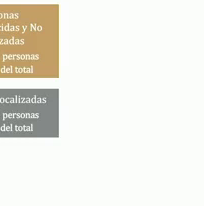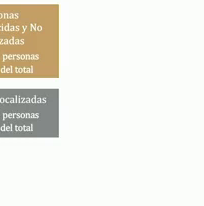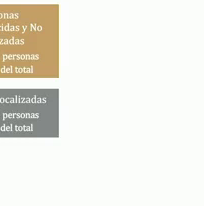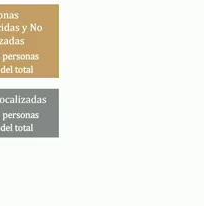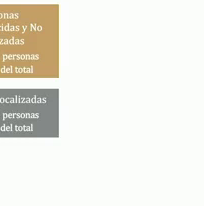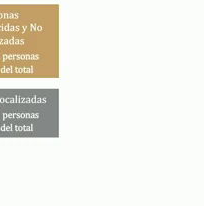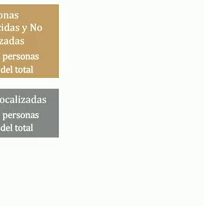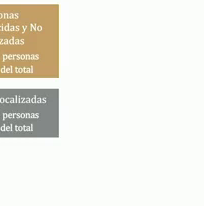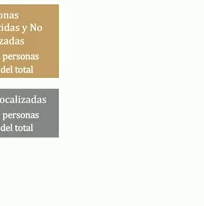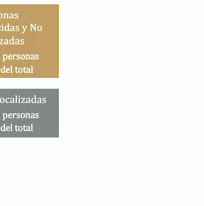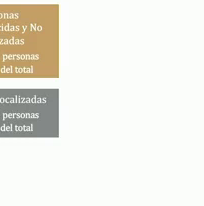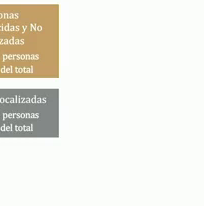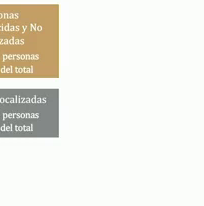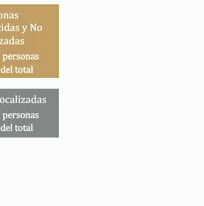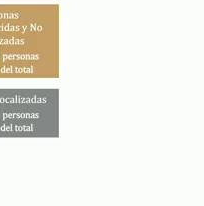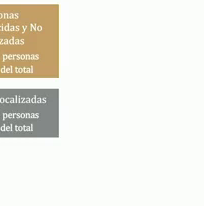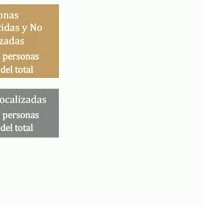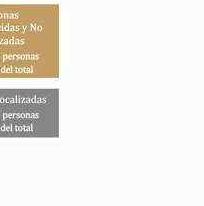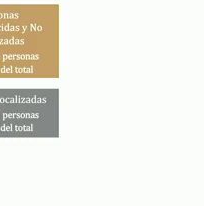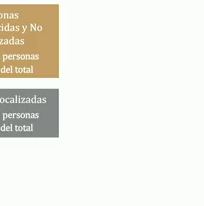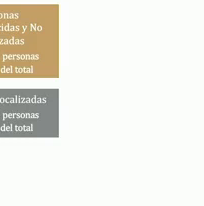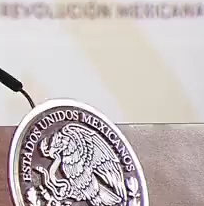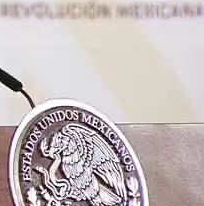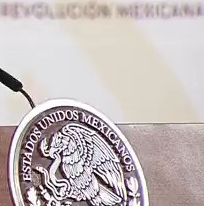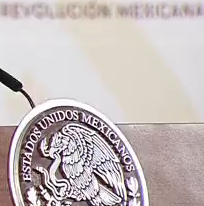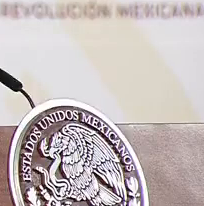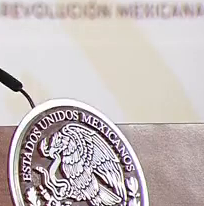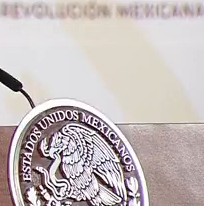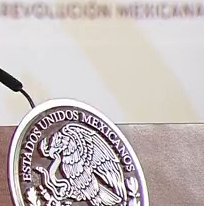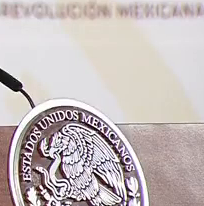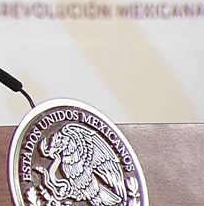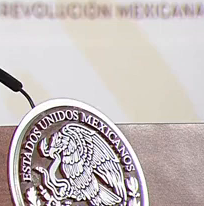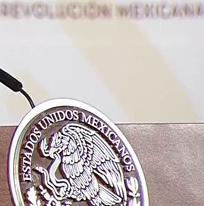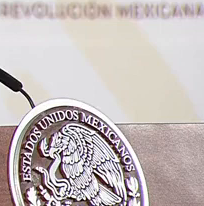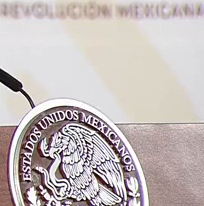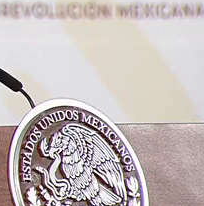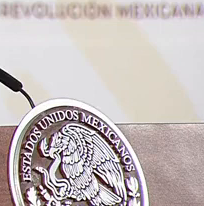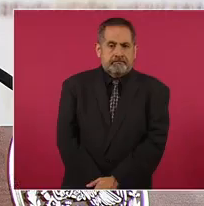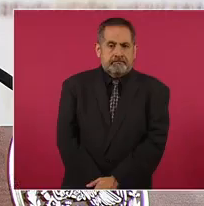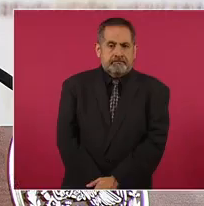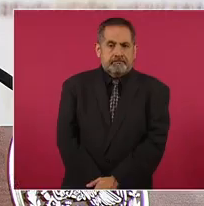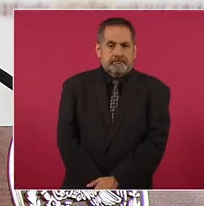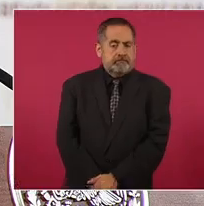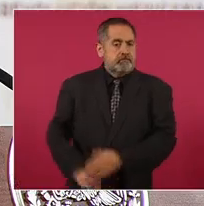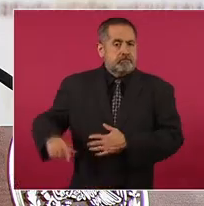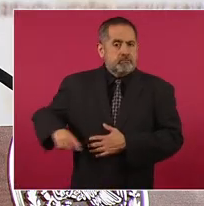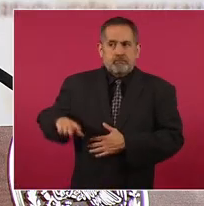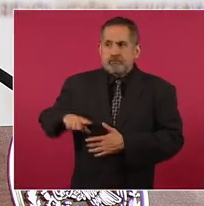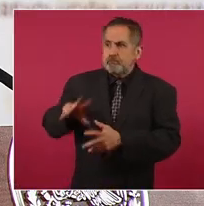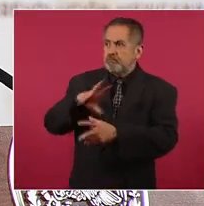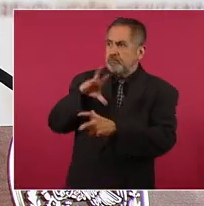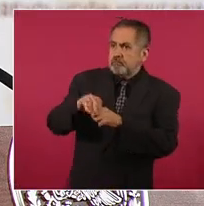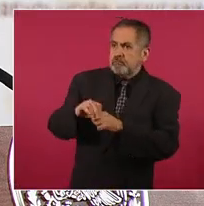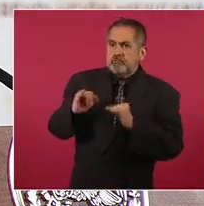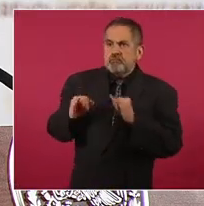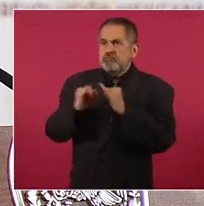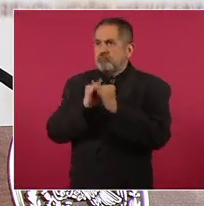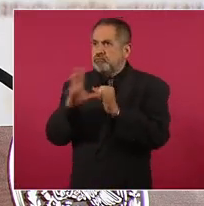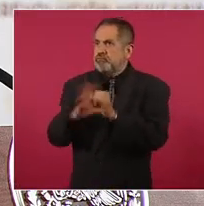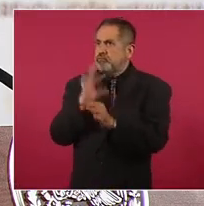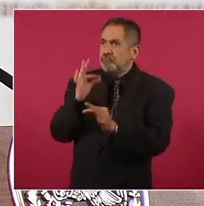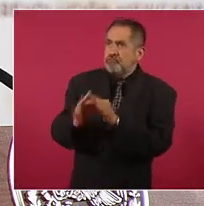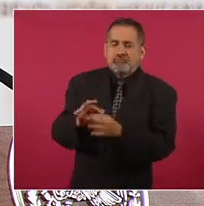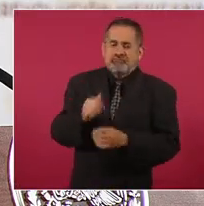mexicano, lamentablemente, y en los estados en particular, no cuenta con las capacidades institucionales para atender el rezago de más